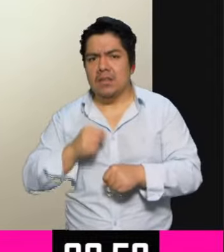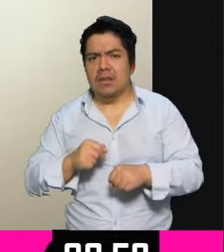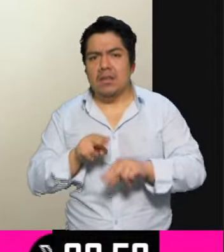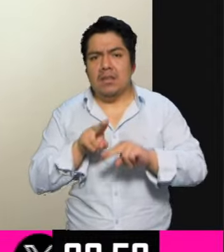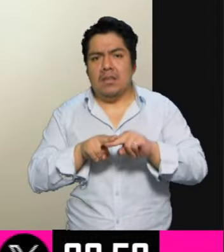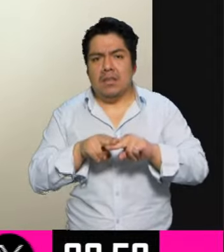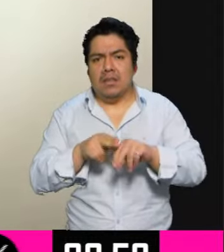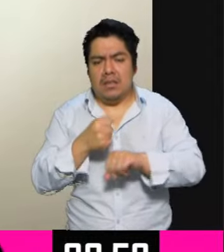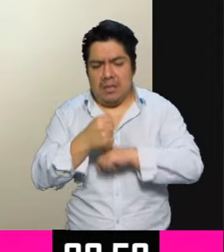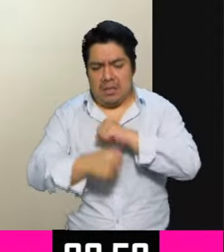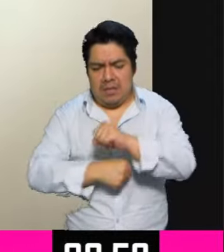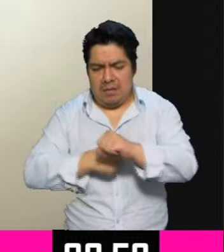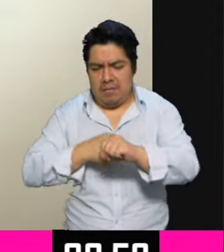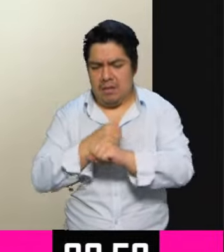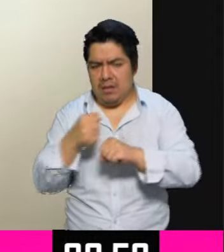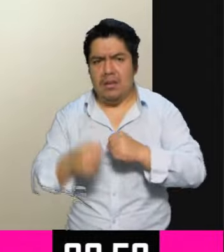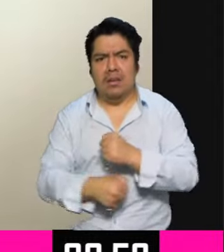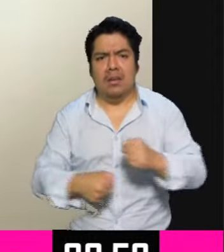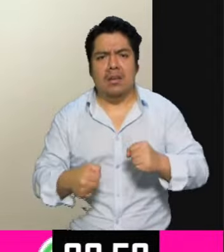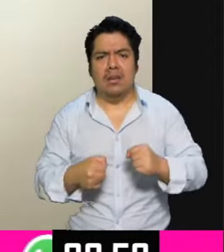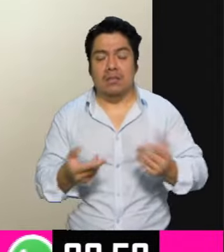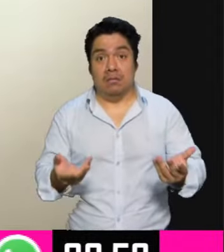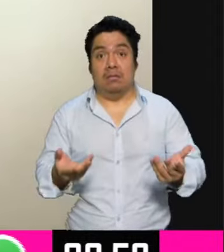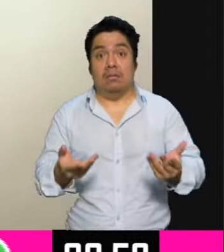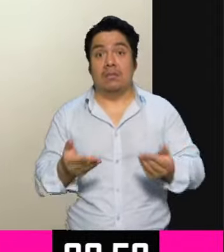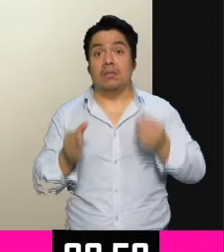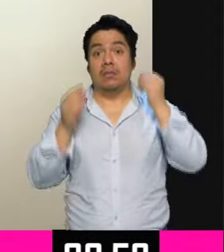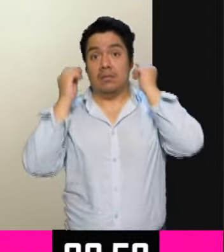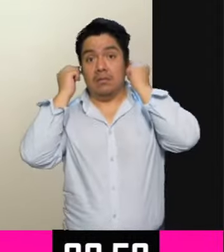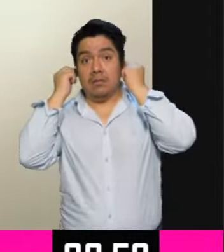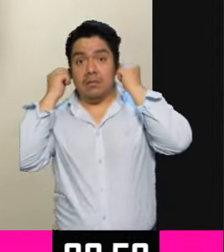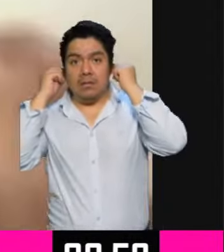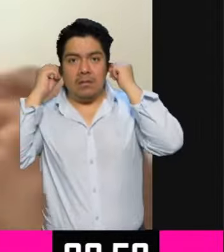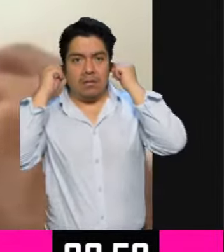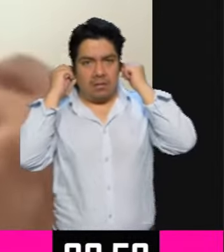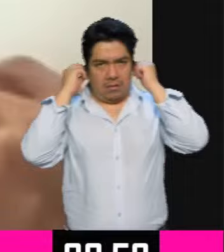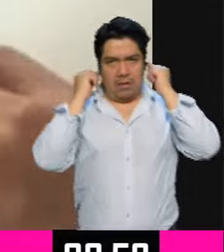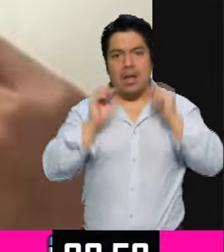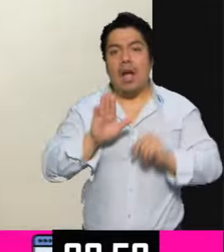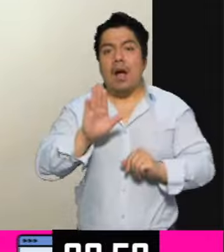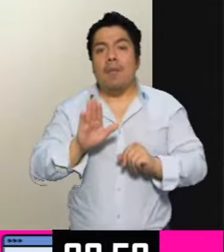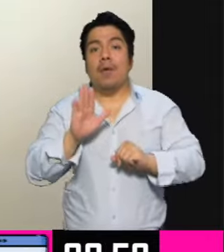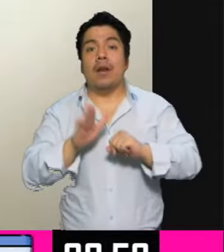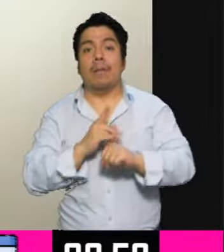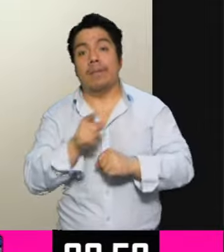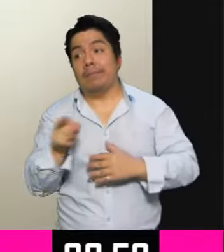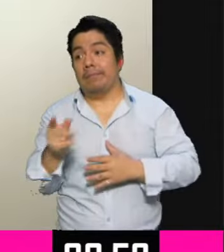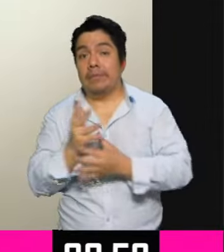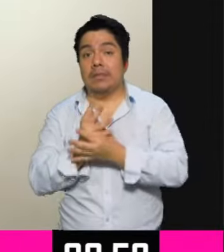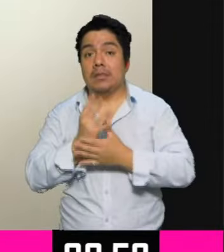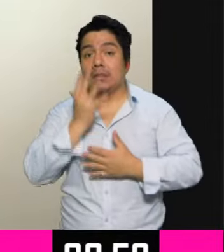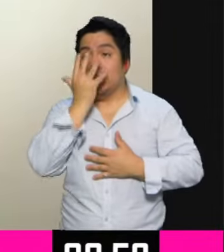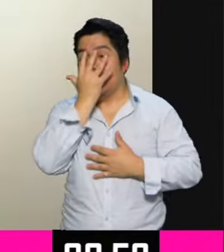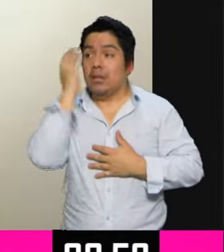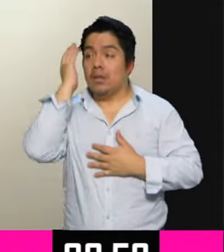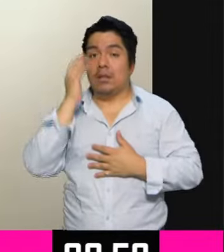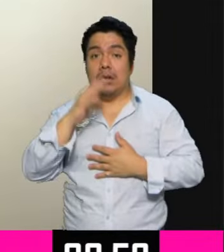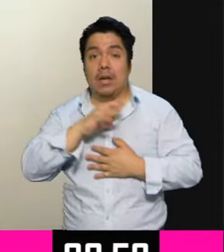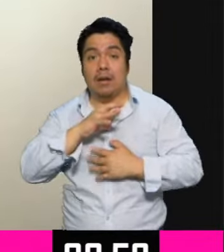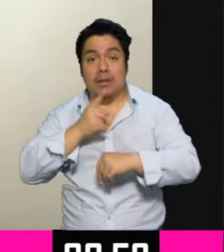11 años y supuestamente porque tenía esquizofrenia sus papás que no la podían cuidar pues la tenían amarrada y